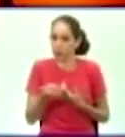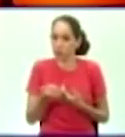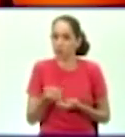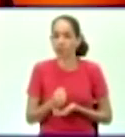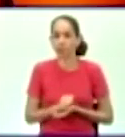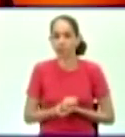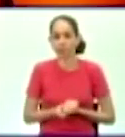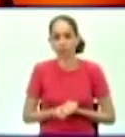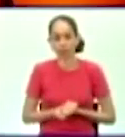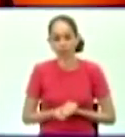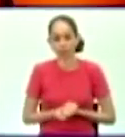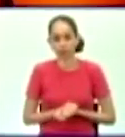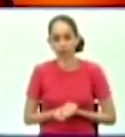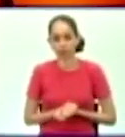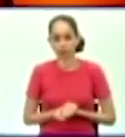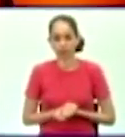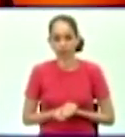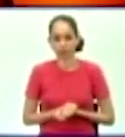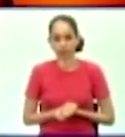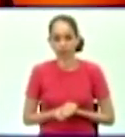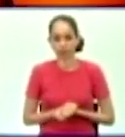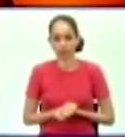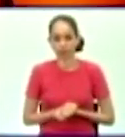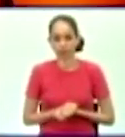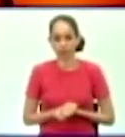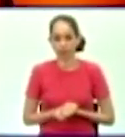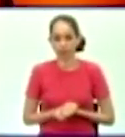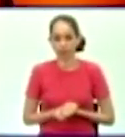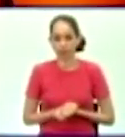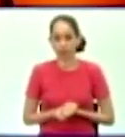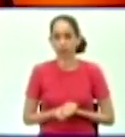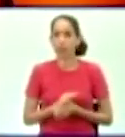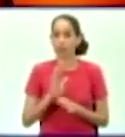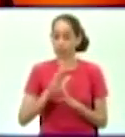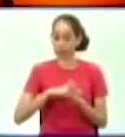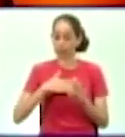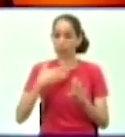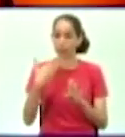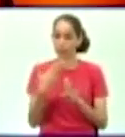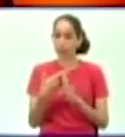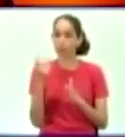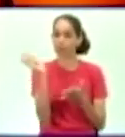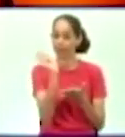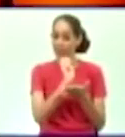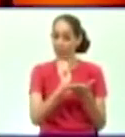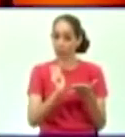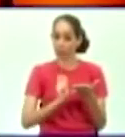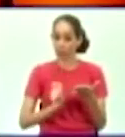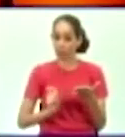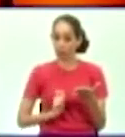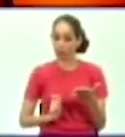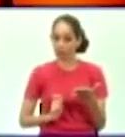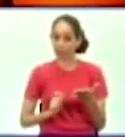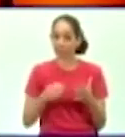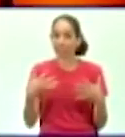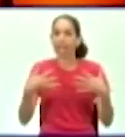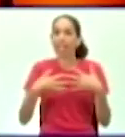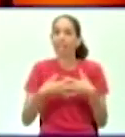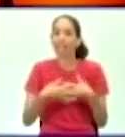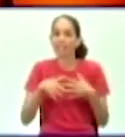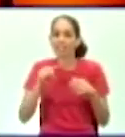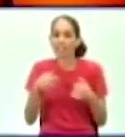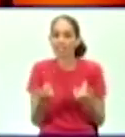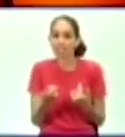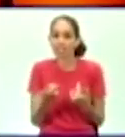agiliza nuestra solución. Para luego entonces escribir, ¿qué debes escribir? La relación que está